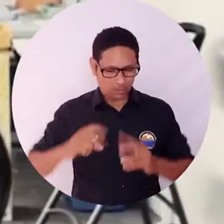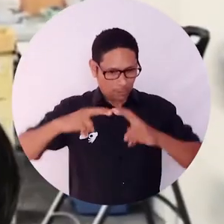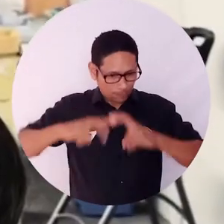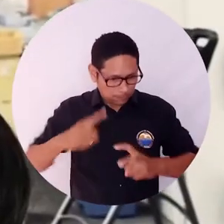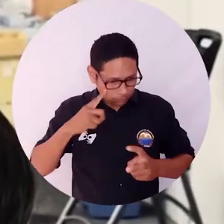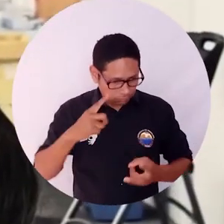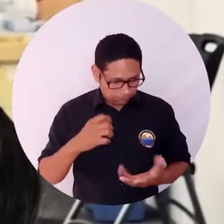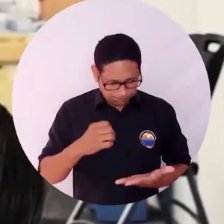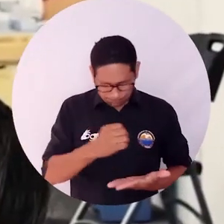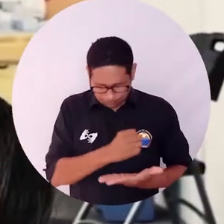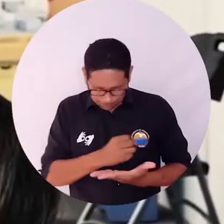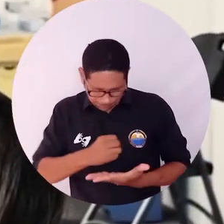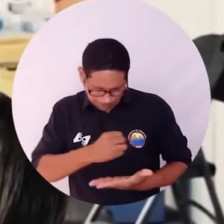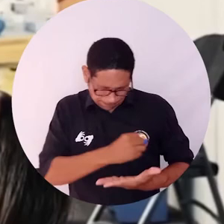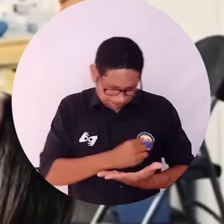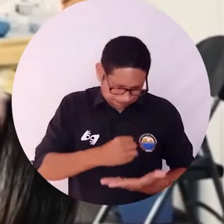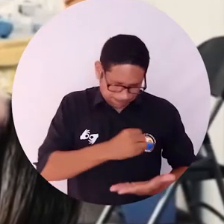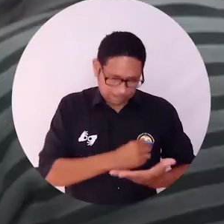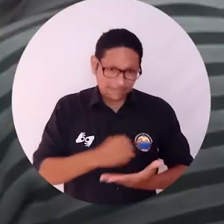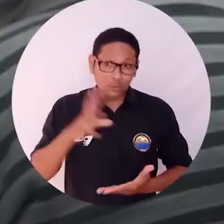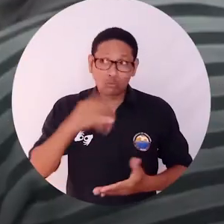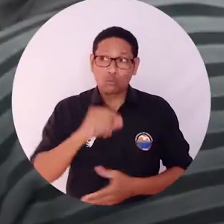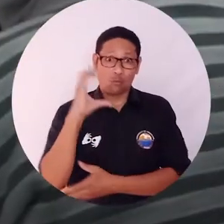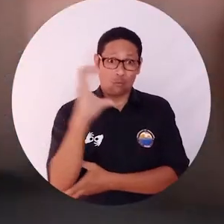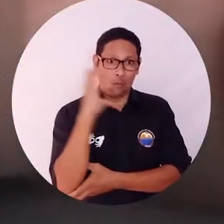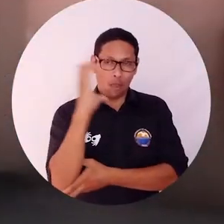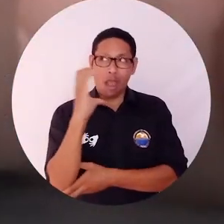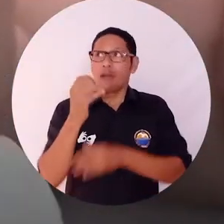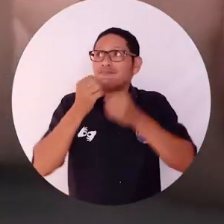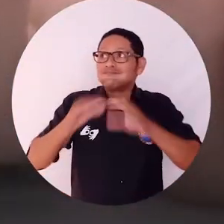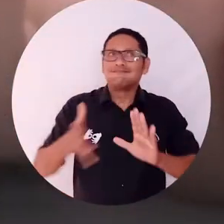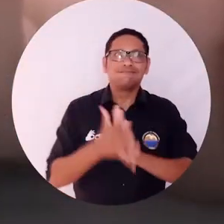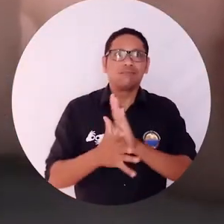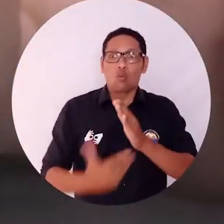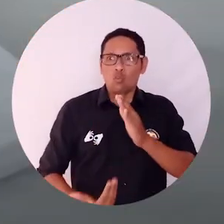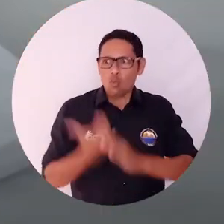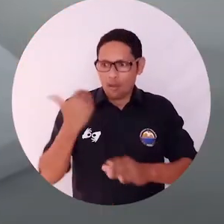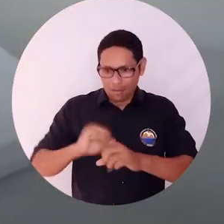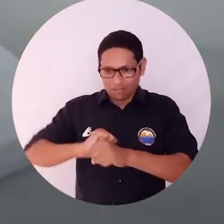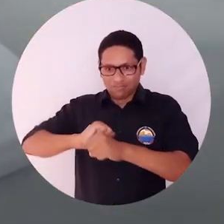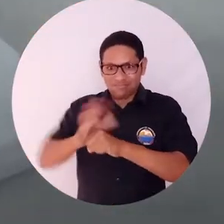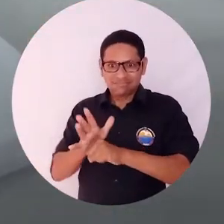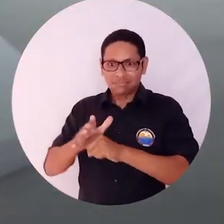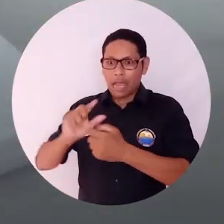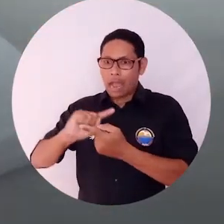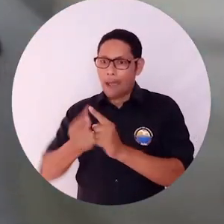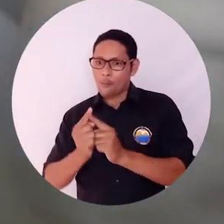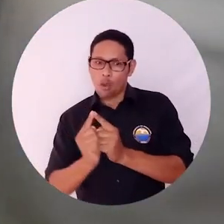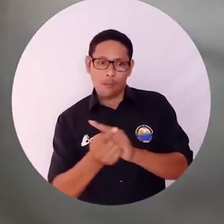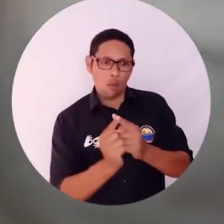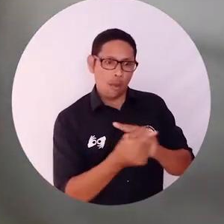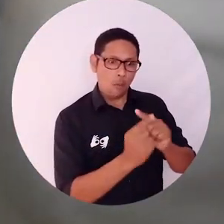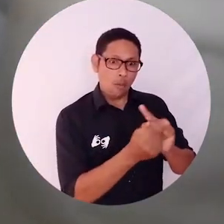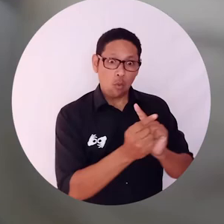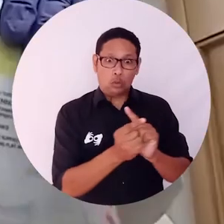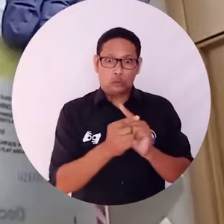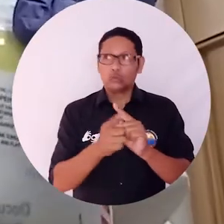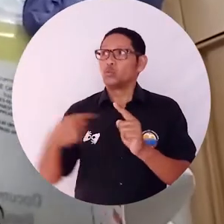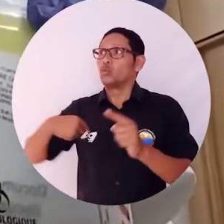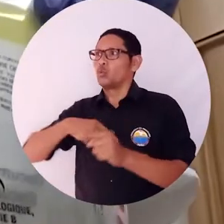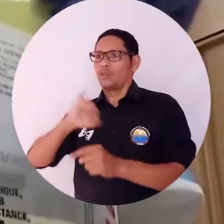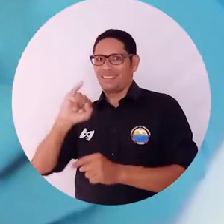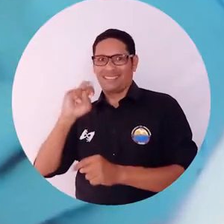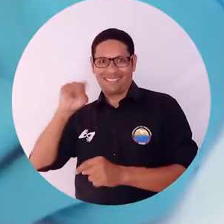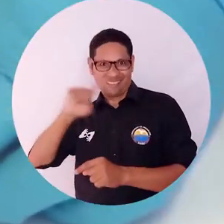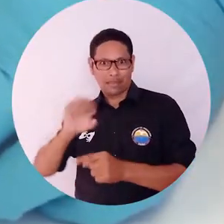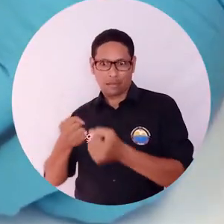monitorear y entender los cambios del genoma del virus hacia nuevas variantes y usar esa información para apoyar al INS en las actividades dispuestas para